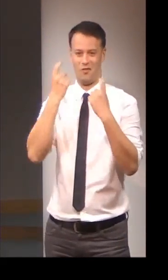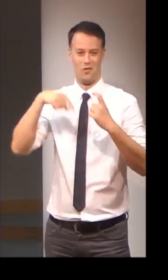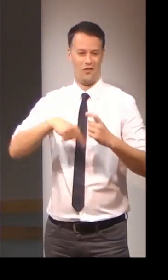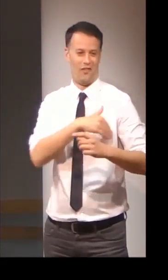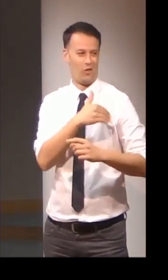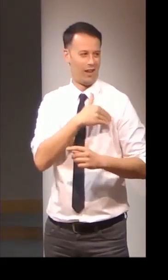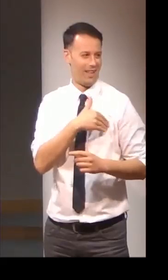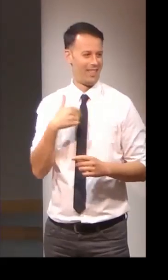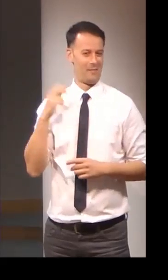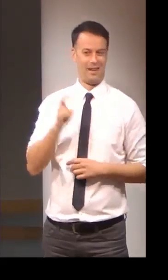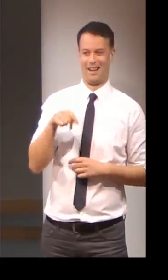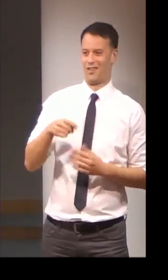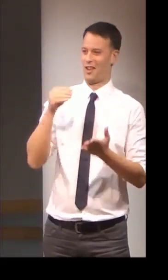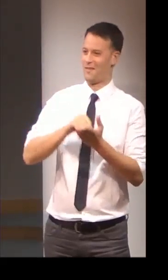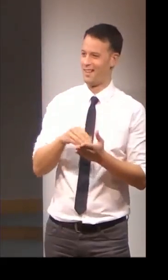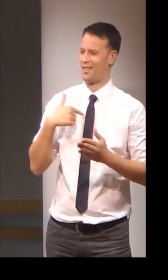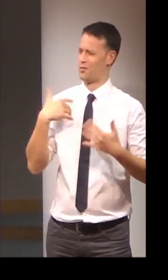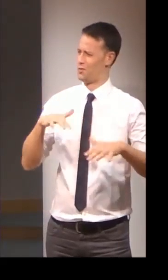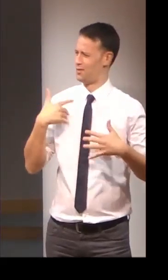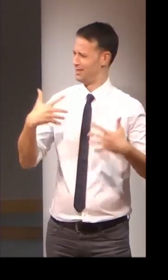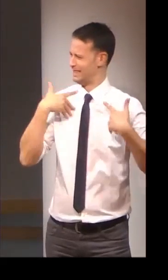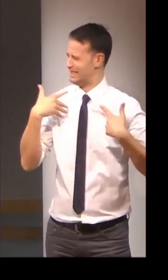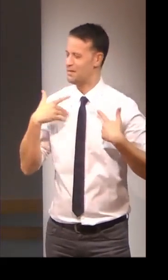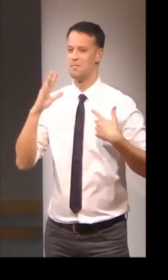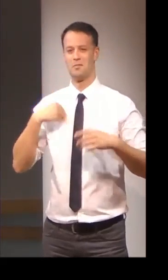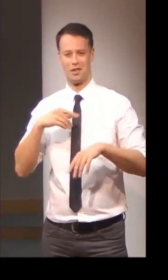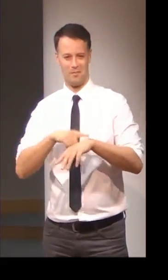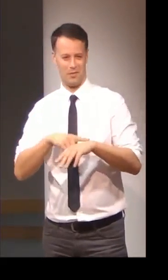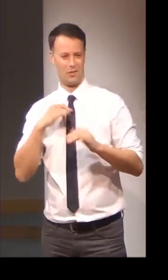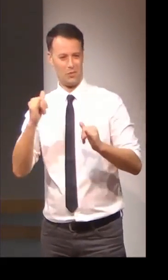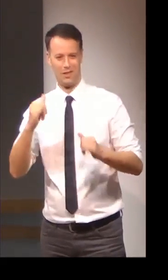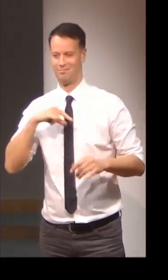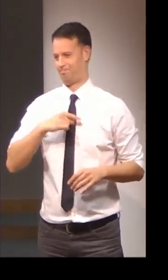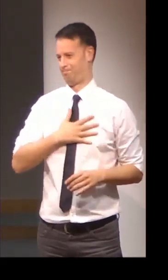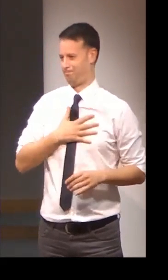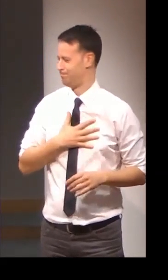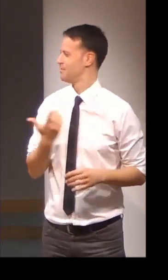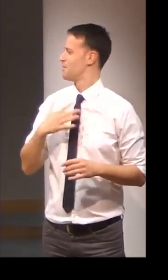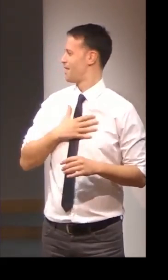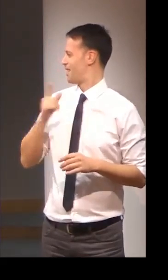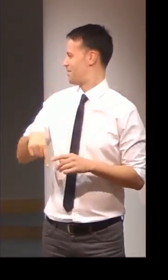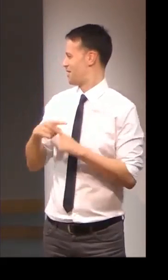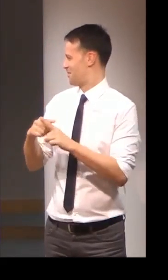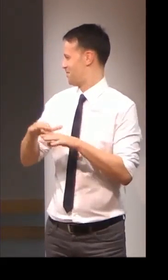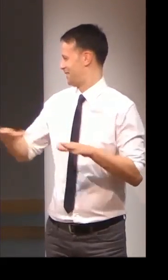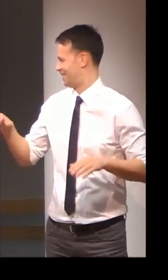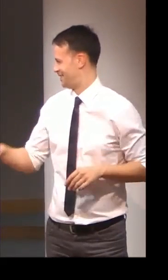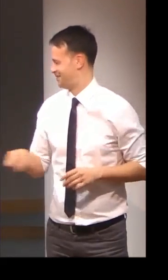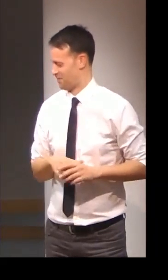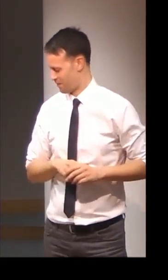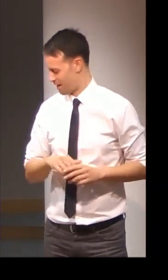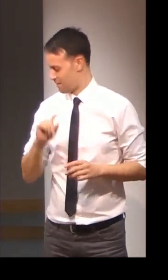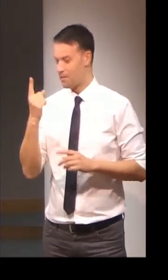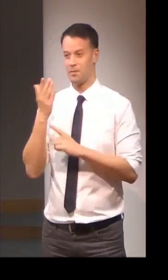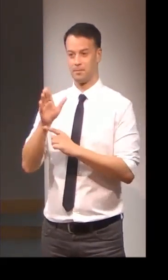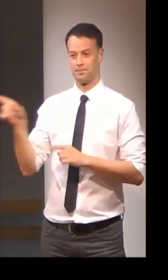esta mesa ya que bueno soy exalumno de la facultad y poder venir otra vez la verdad que es un placer